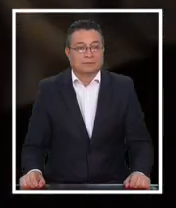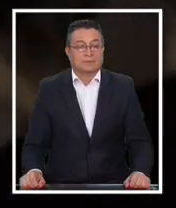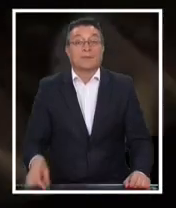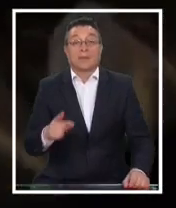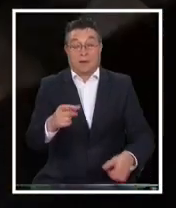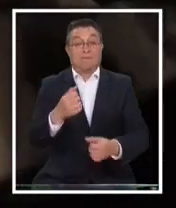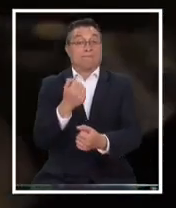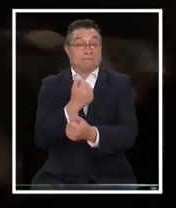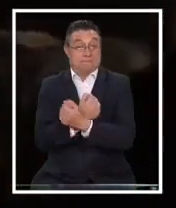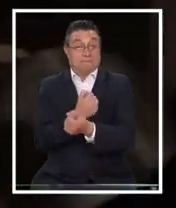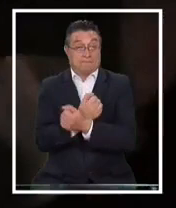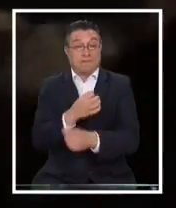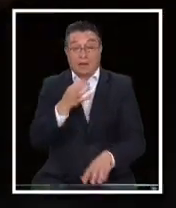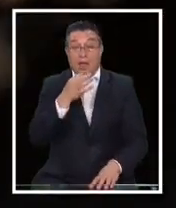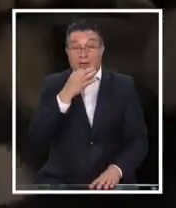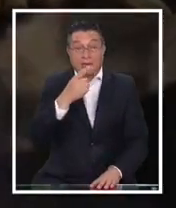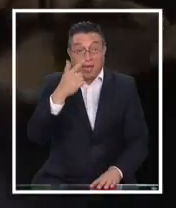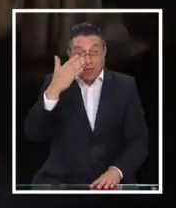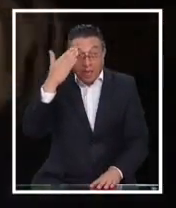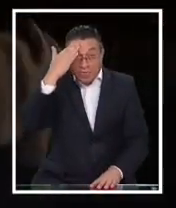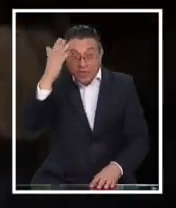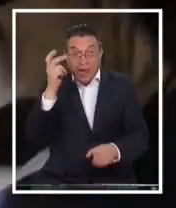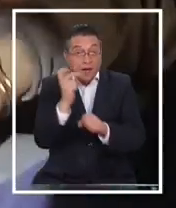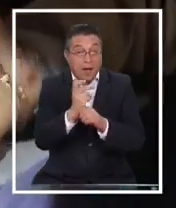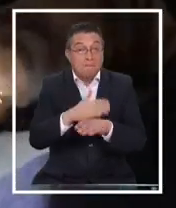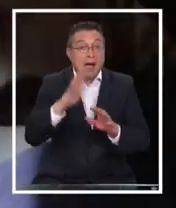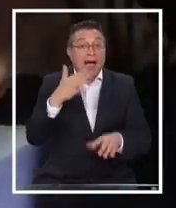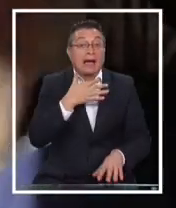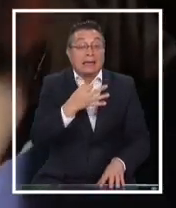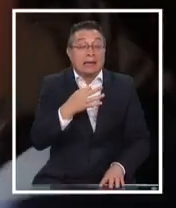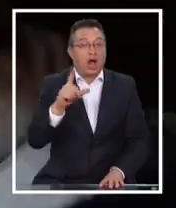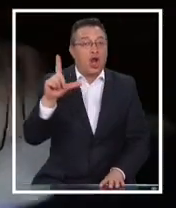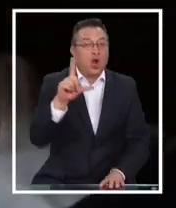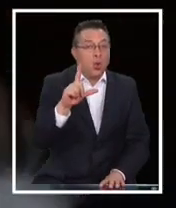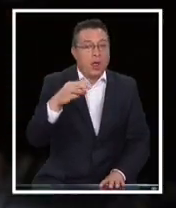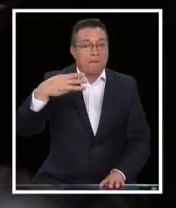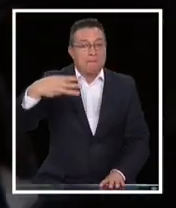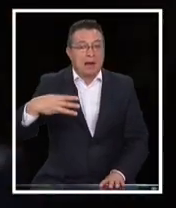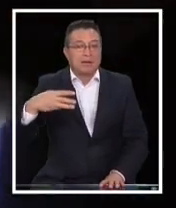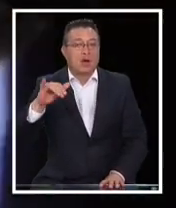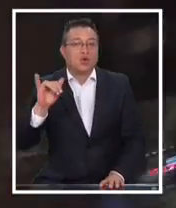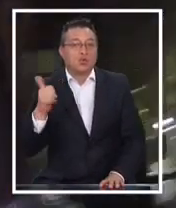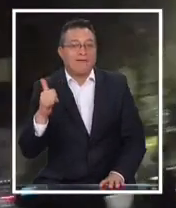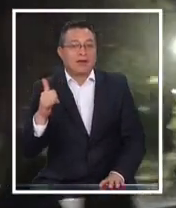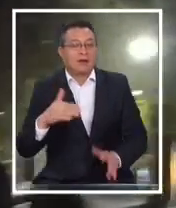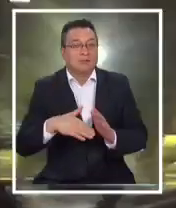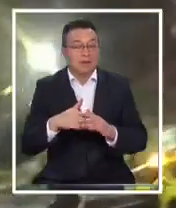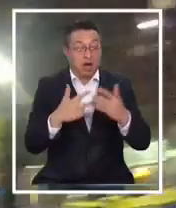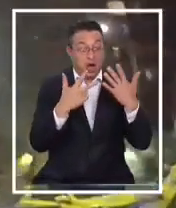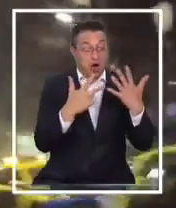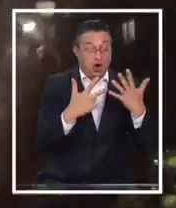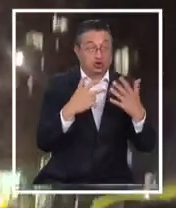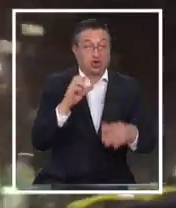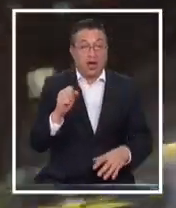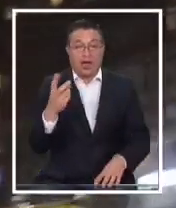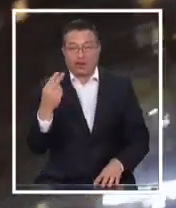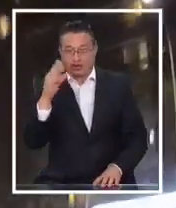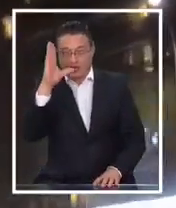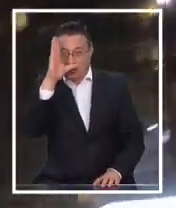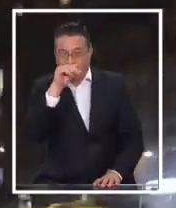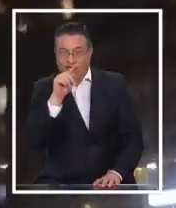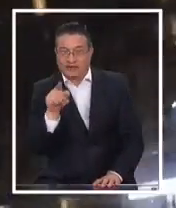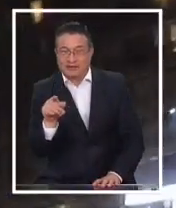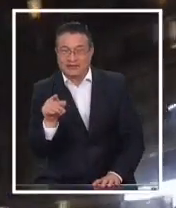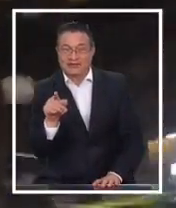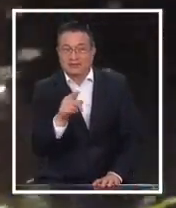Según la policía, los días preferidos de estas bandas son lunes, martes y jueves, principalmente entre las 8 y 12 de la noche.